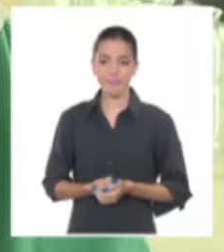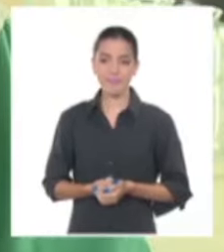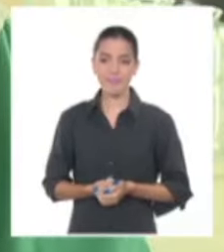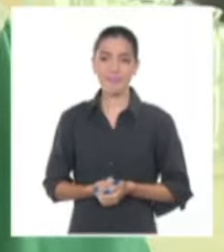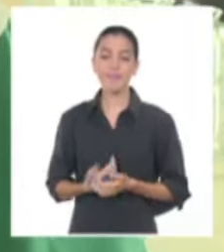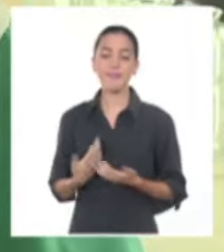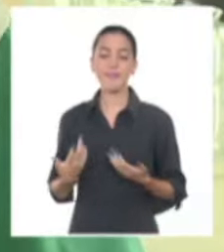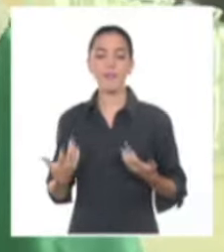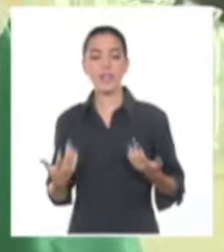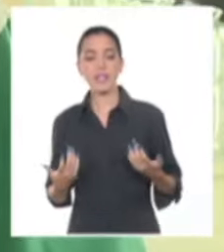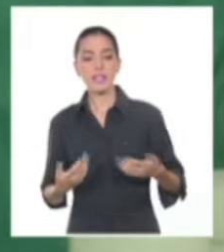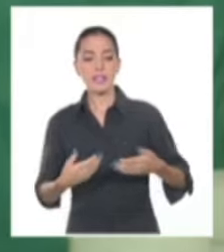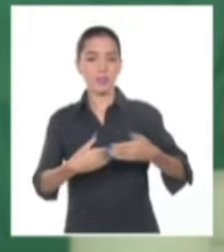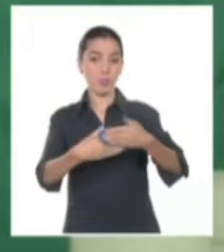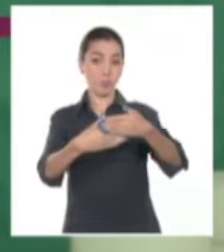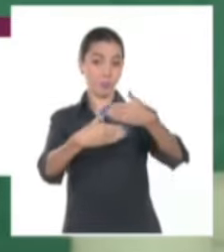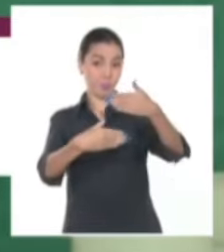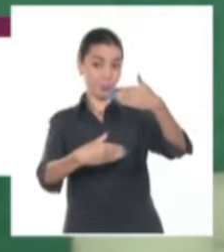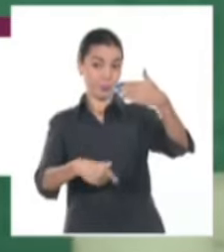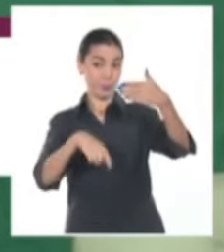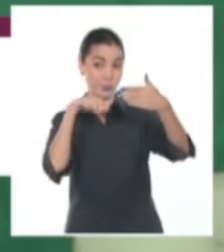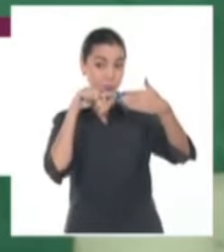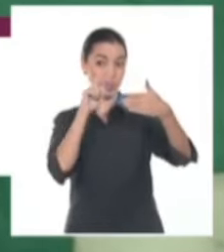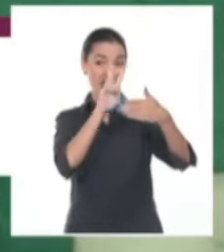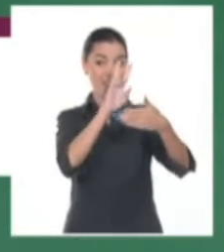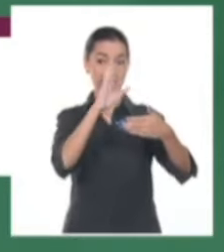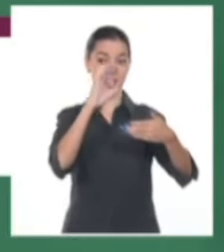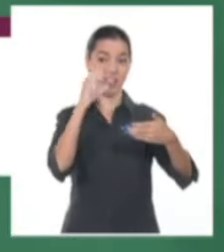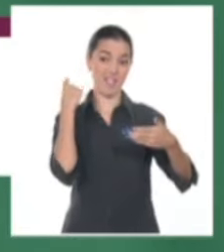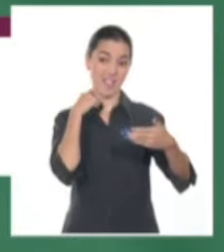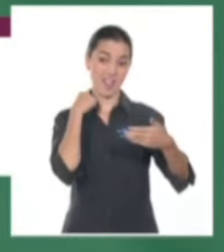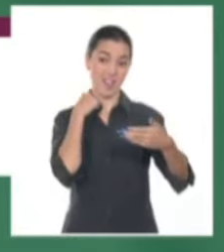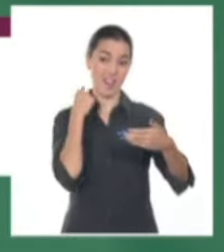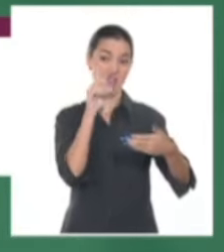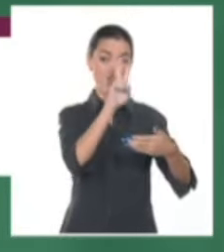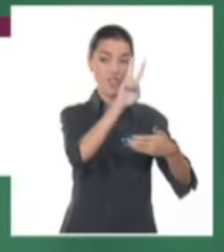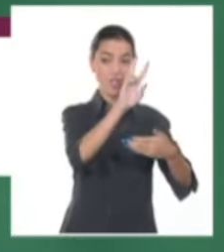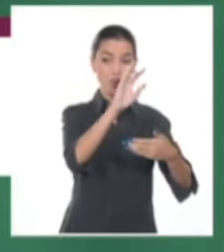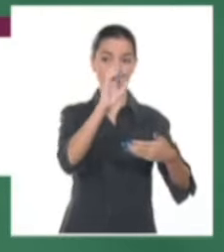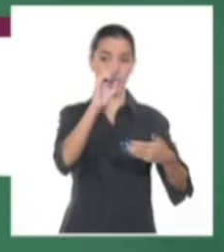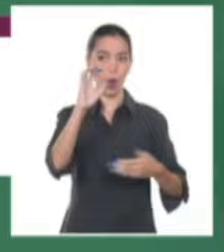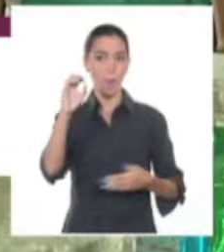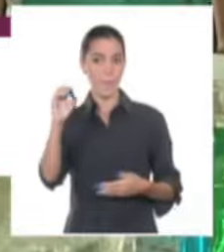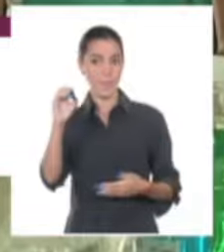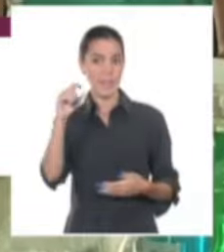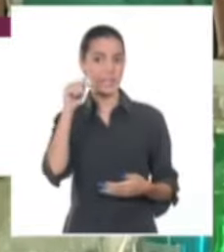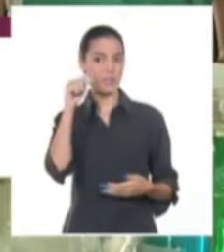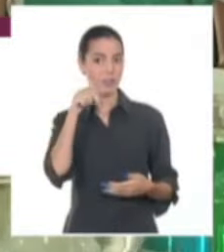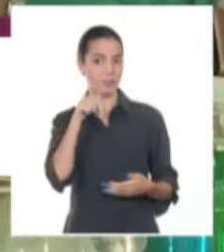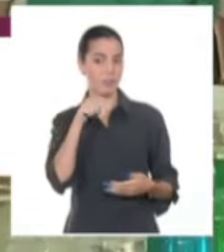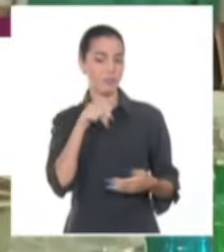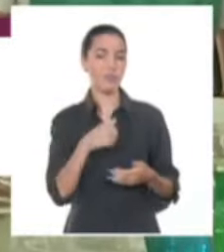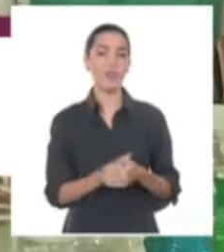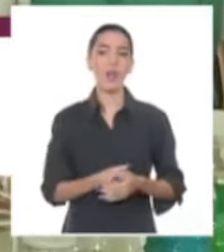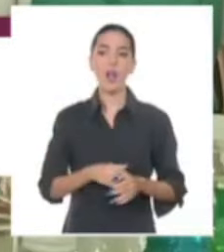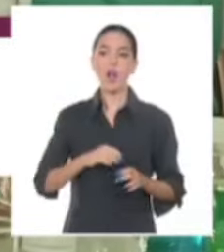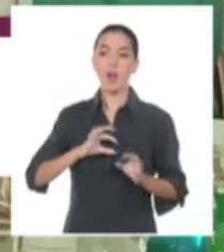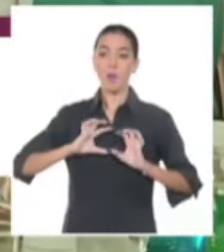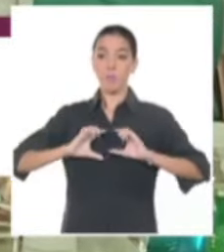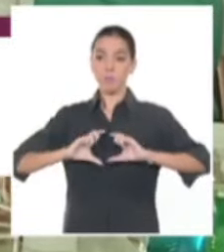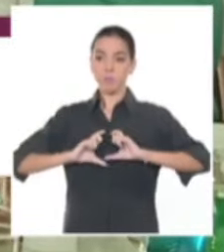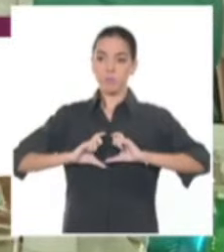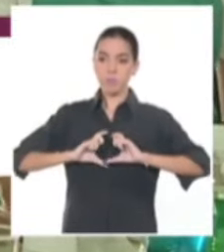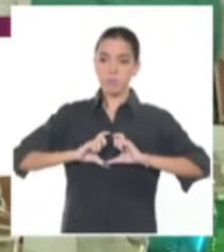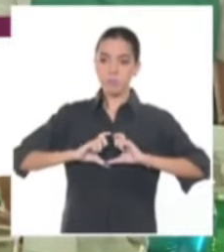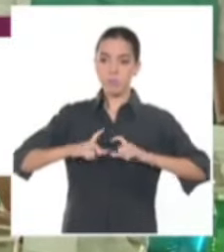las estadísticas desde el 2000 para acá y ya son 117 medallas en concursos nacionales y 16